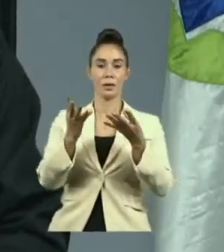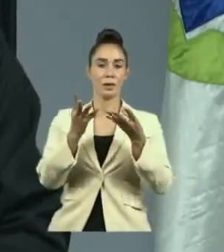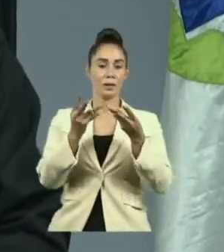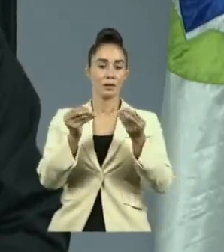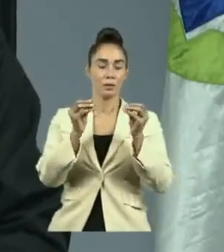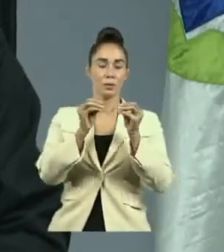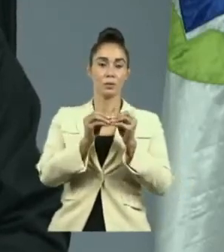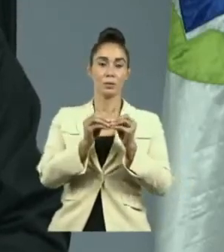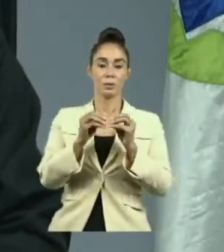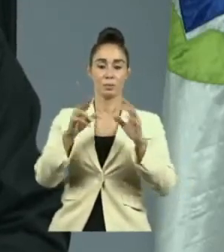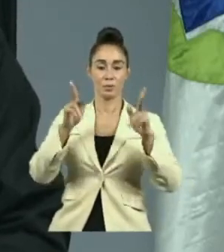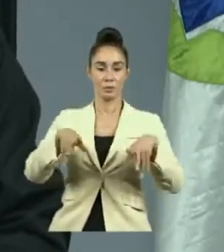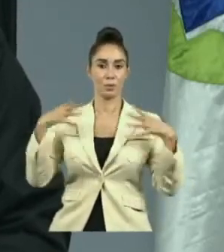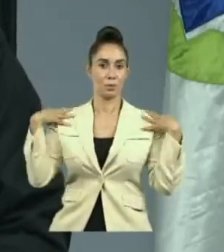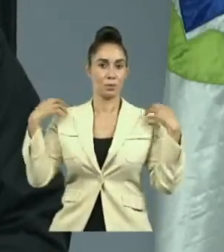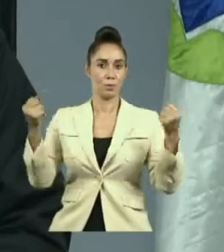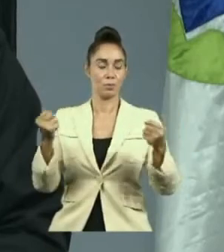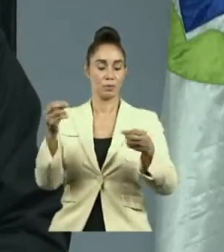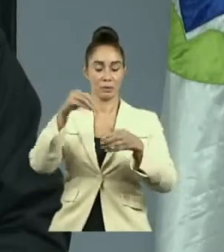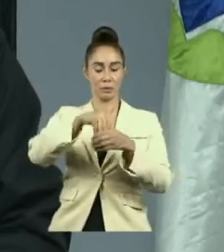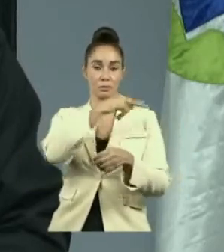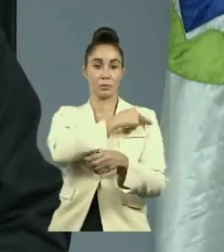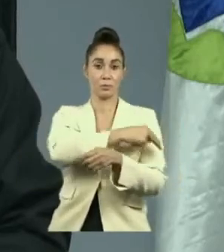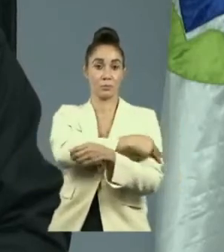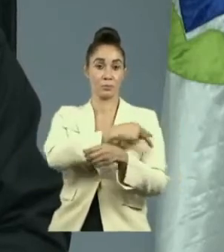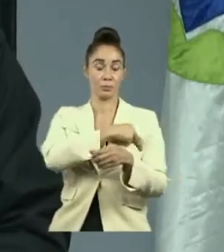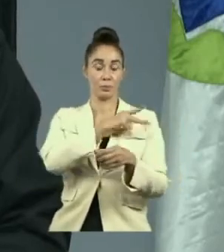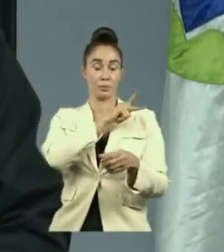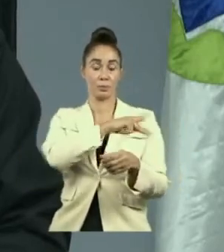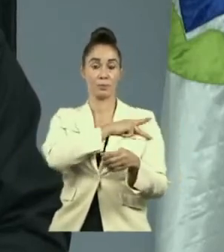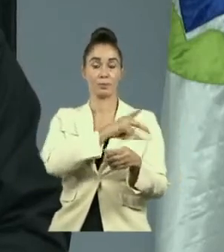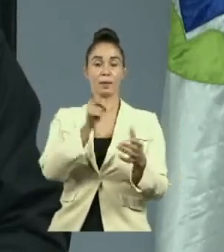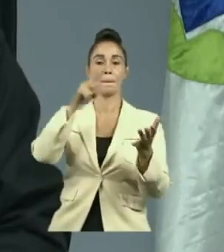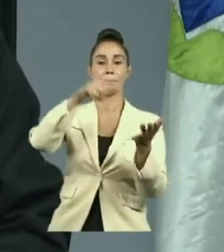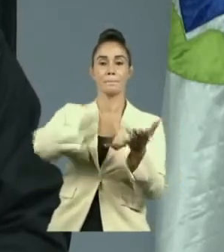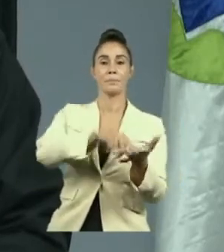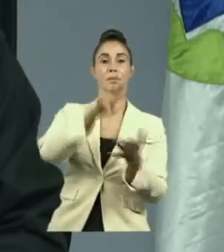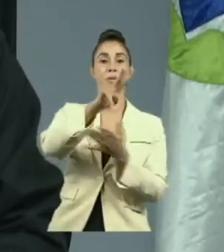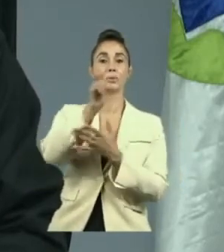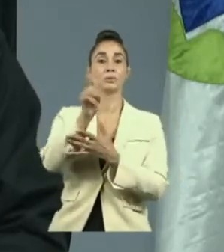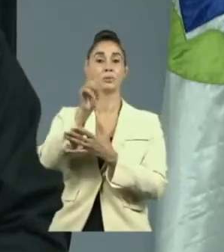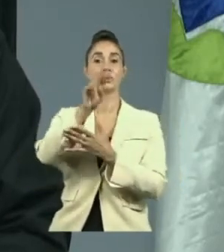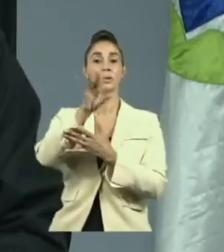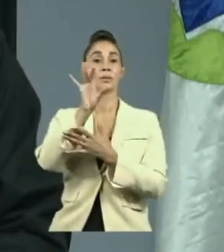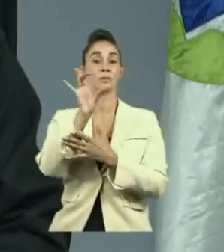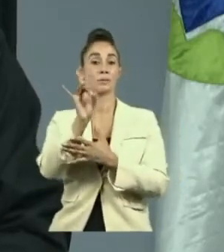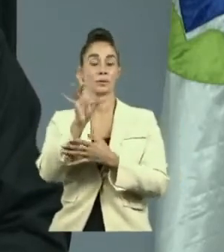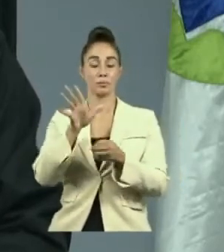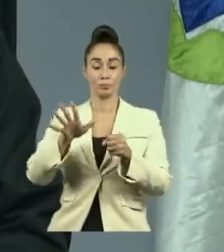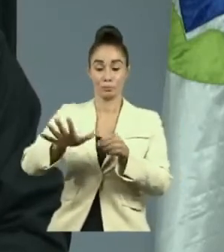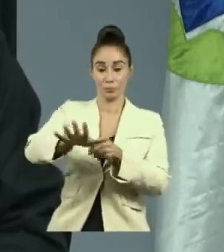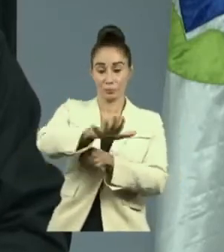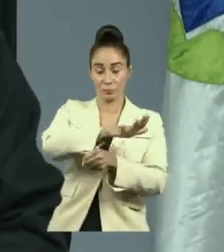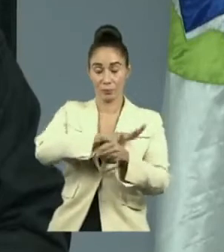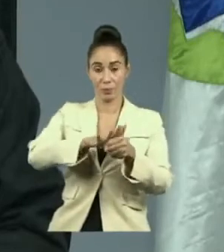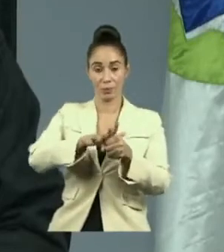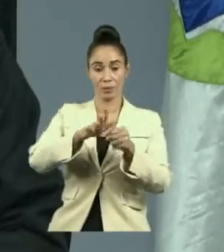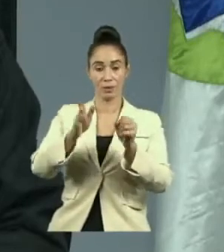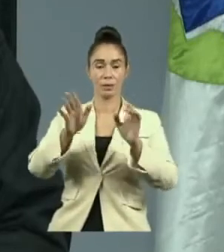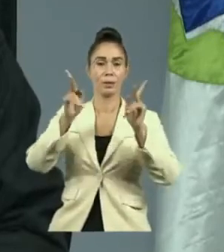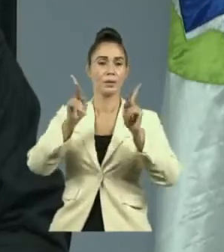clínicas y hospitales 1.228 con un total de siete fallecimientos